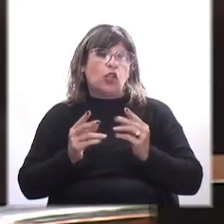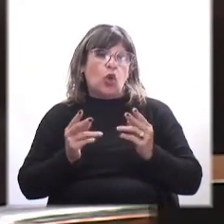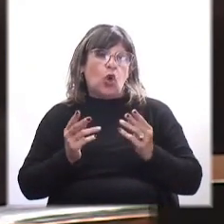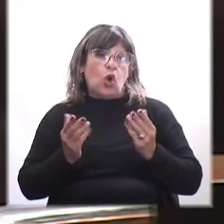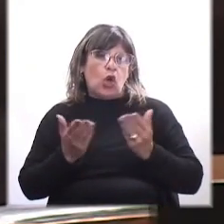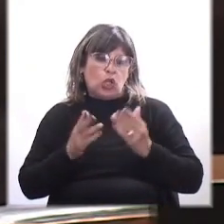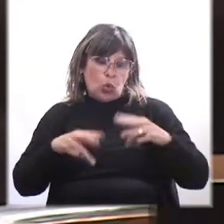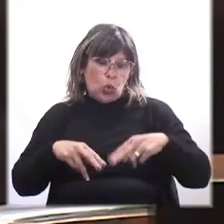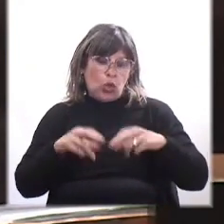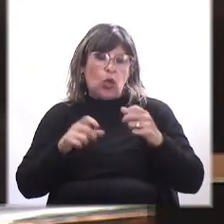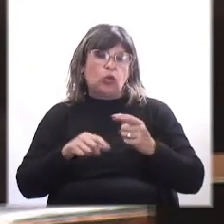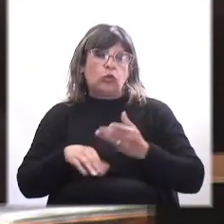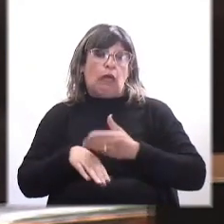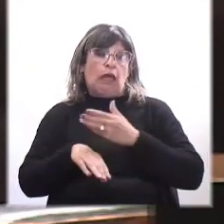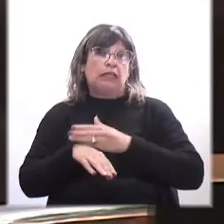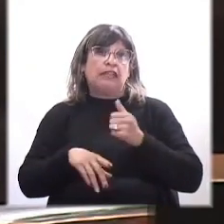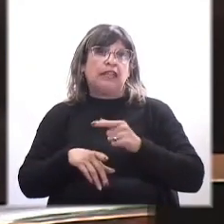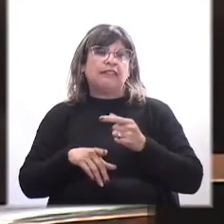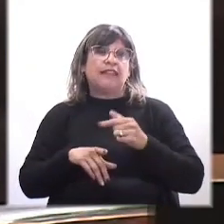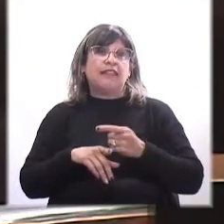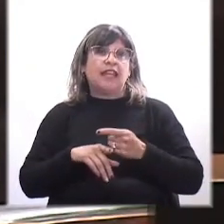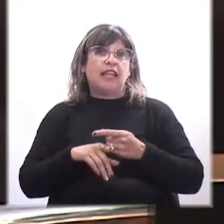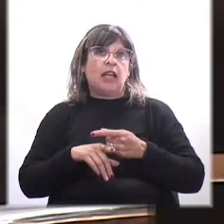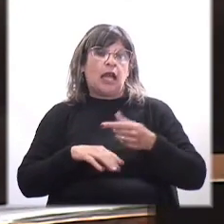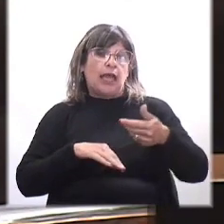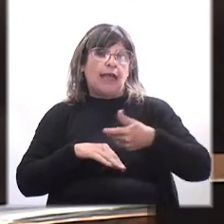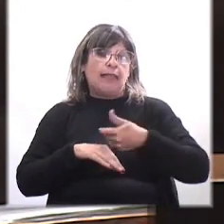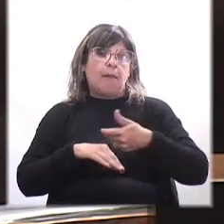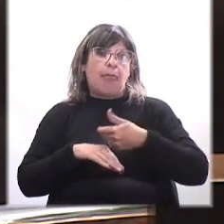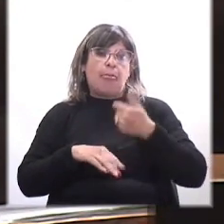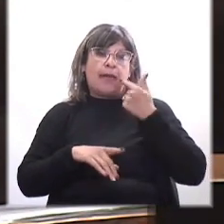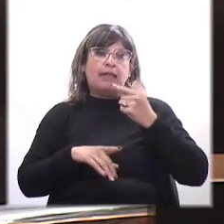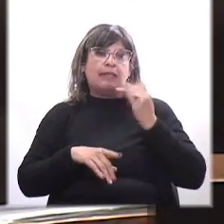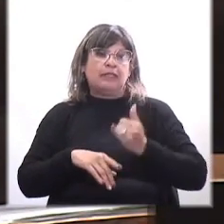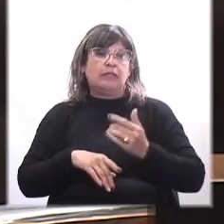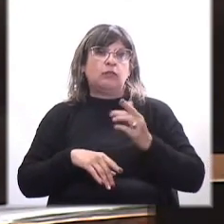de la demanda que tendríamos sin